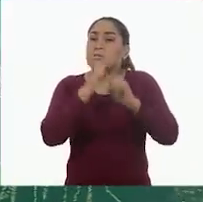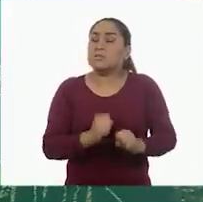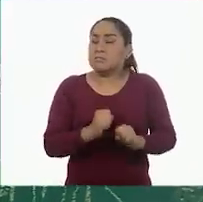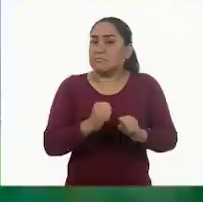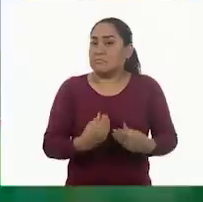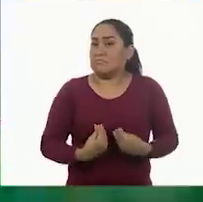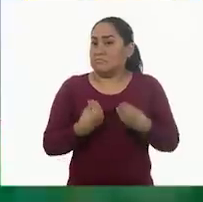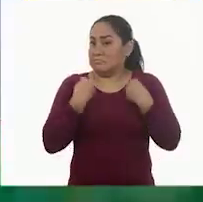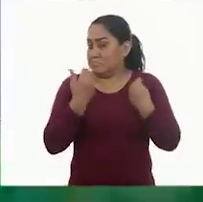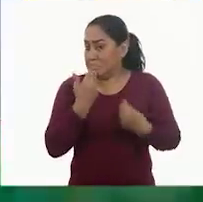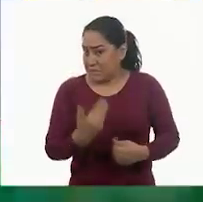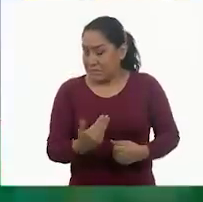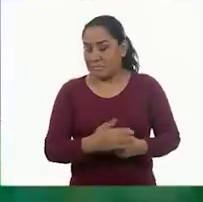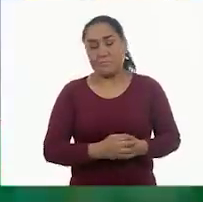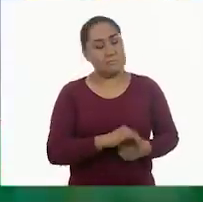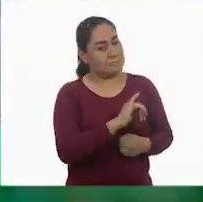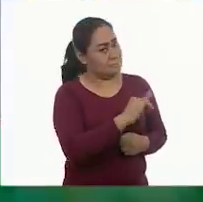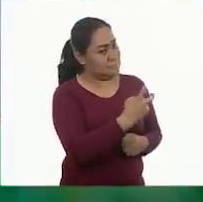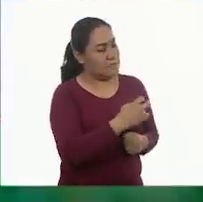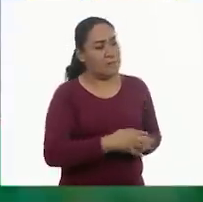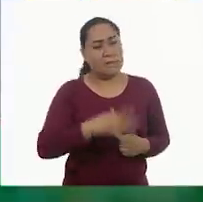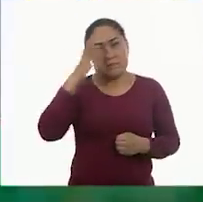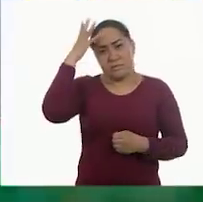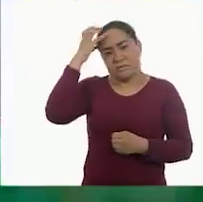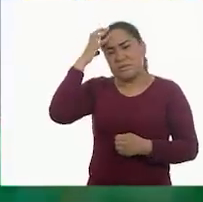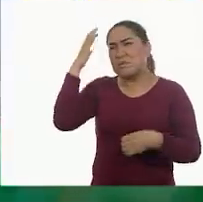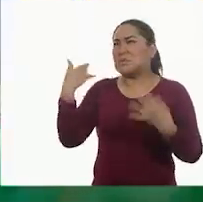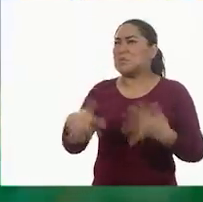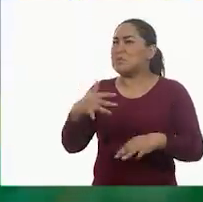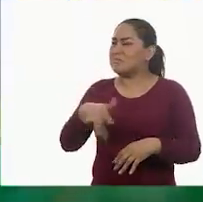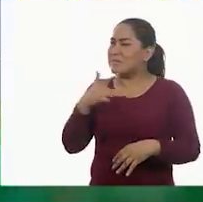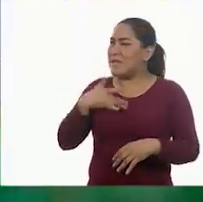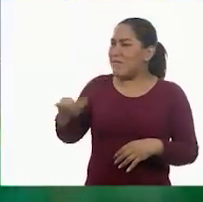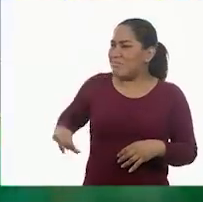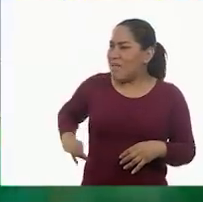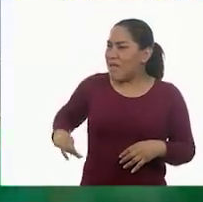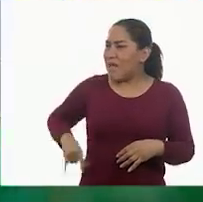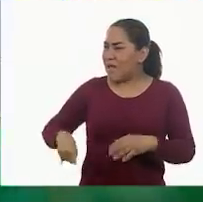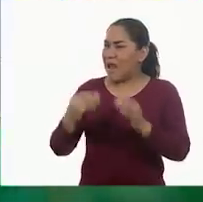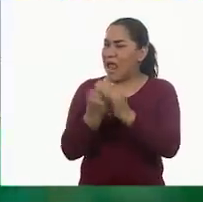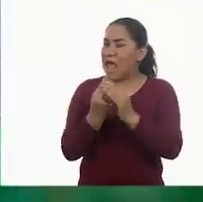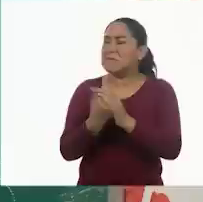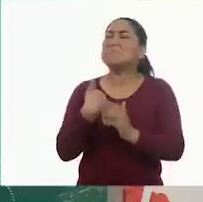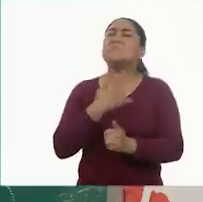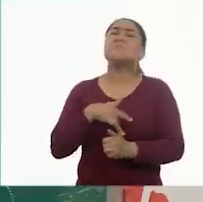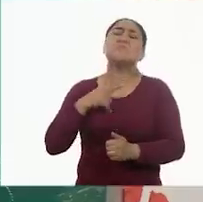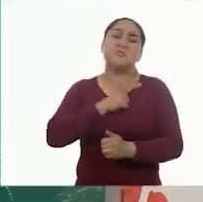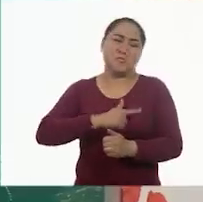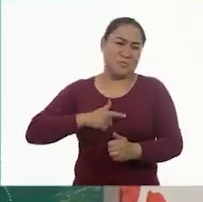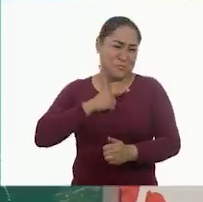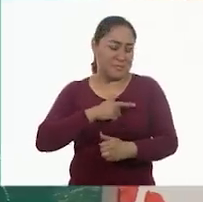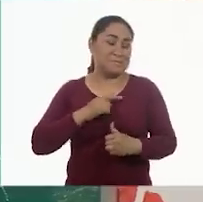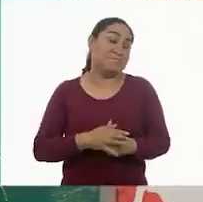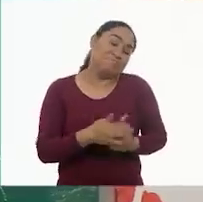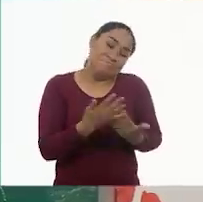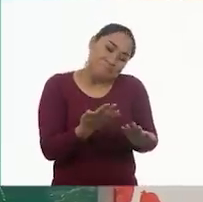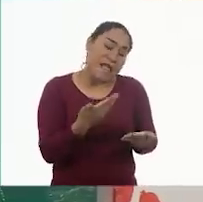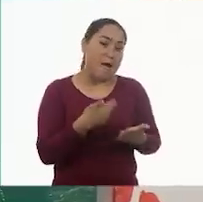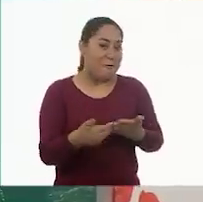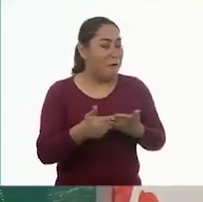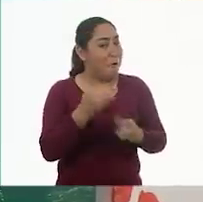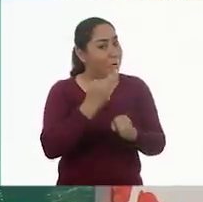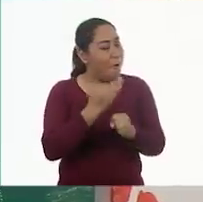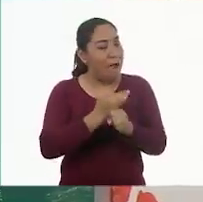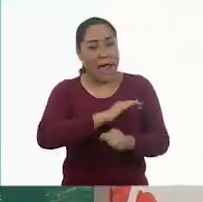es. ¡Wow! ¡Qué interesante está haciendo la clase! ¡Me gusta mucho! Bueno, pues hasta aquí concluimos con